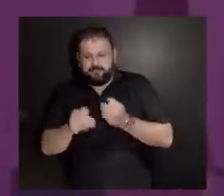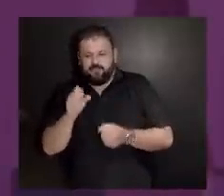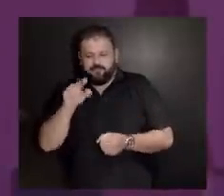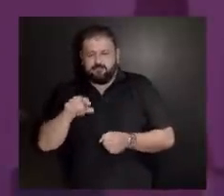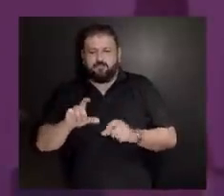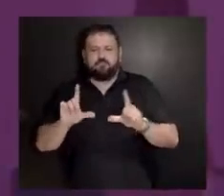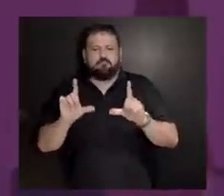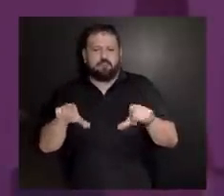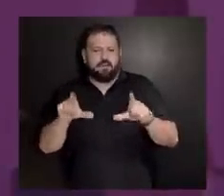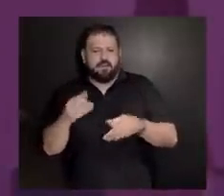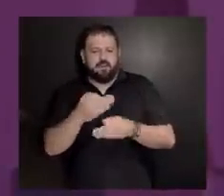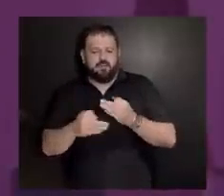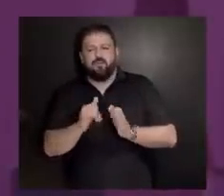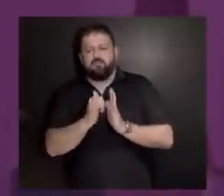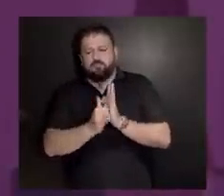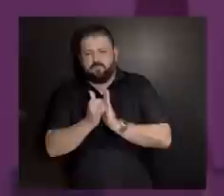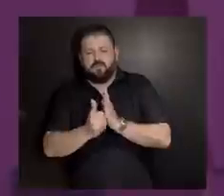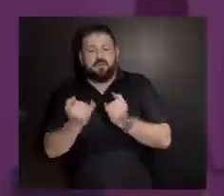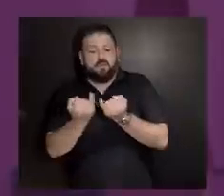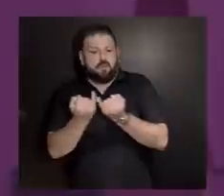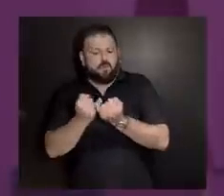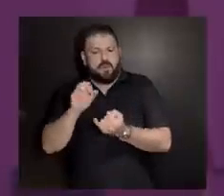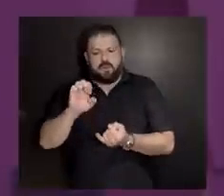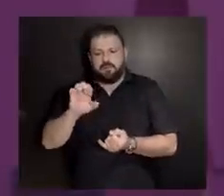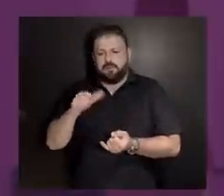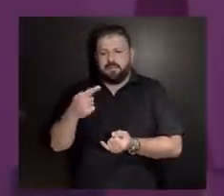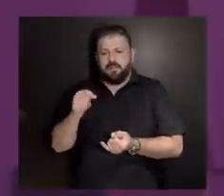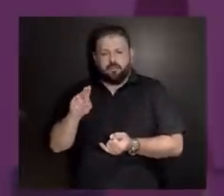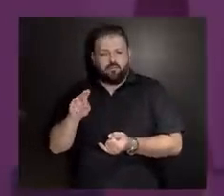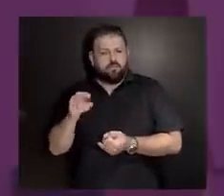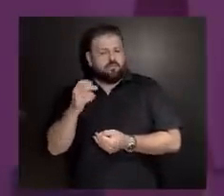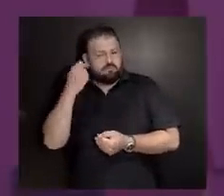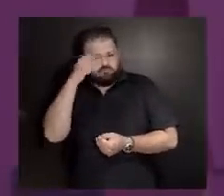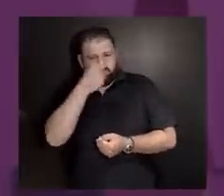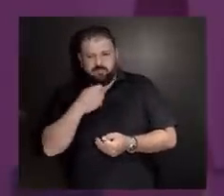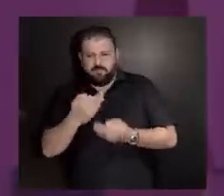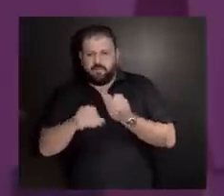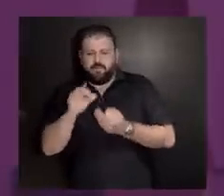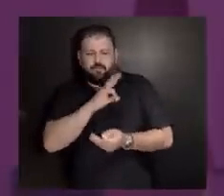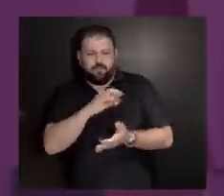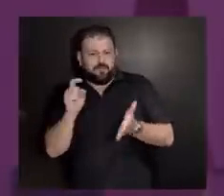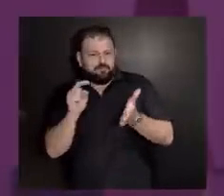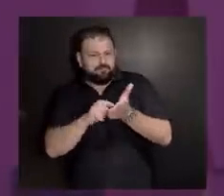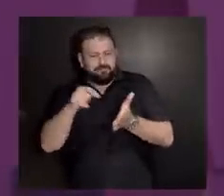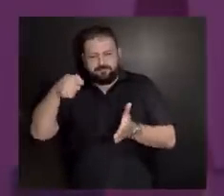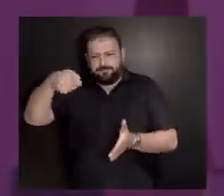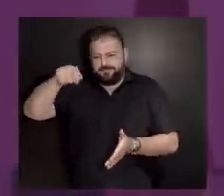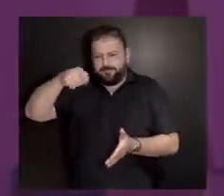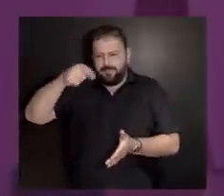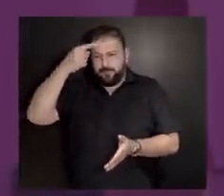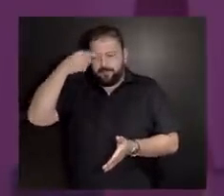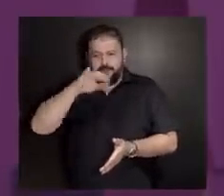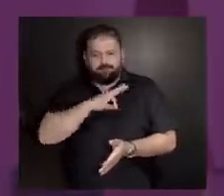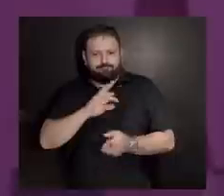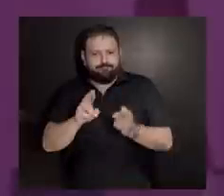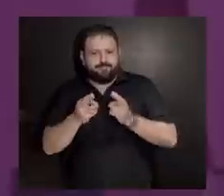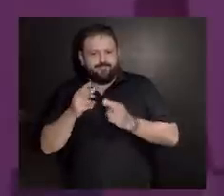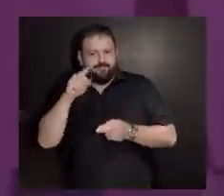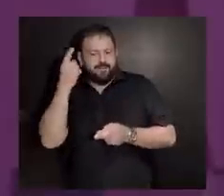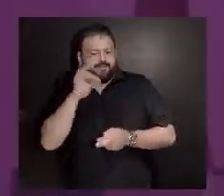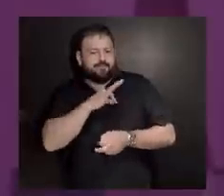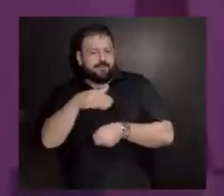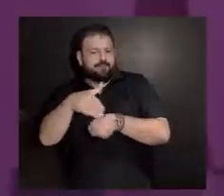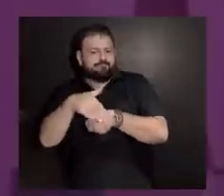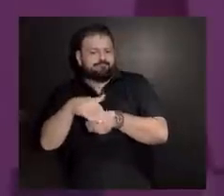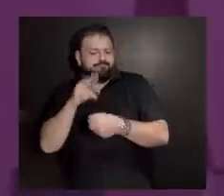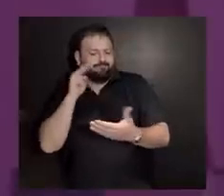OmniLife Oficial, así como al de Say Tu Cosmética, y que actives tu campana de notificaciones para que recibas siempre las notificaciones de nuevos videos y de esa manera no te